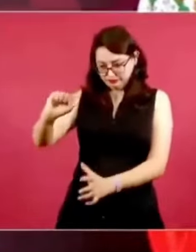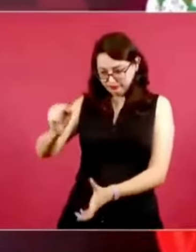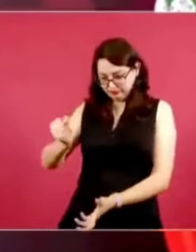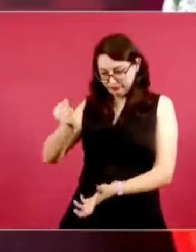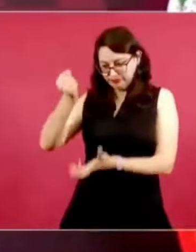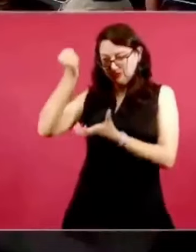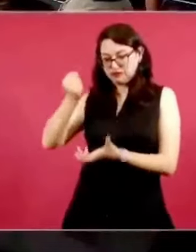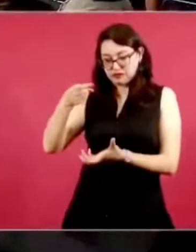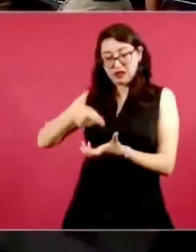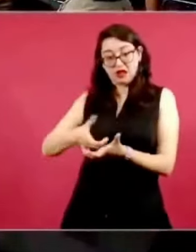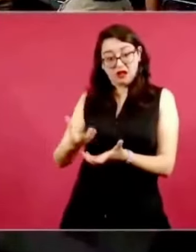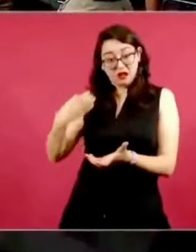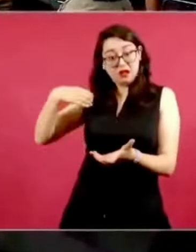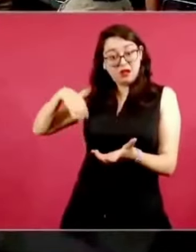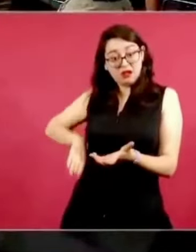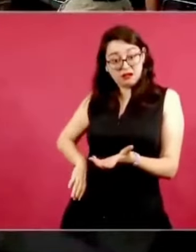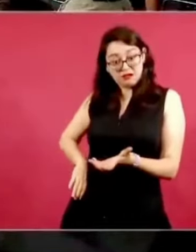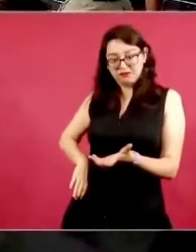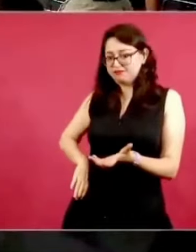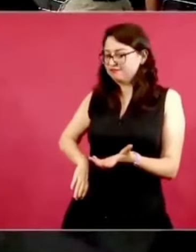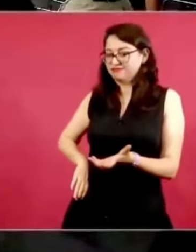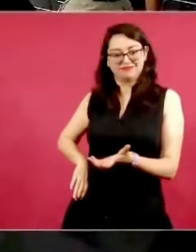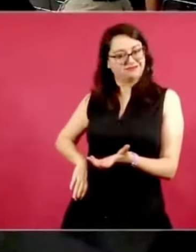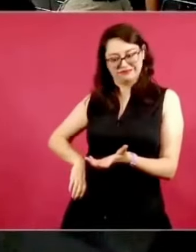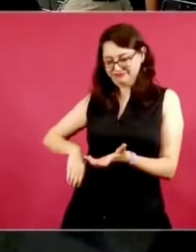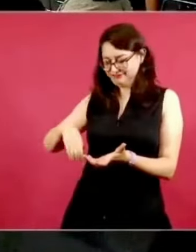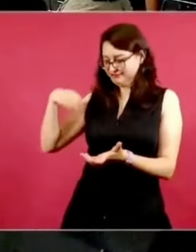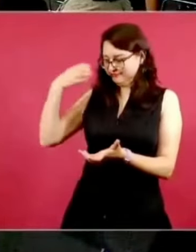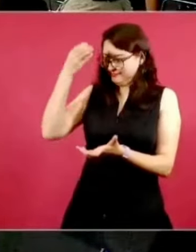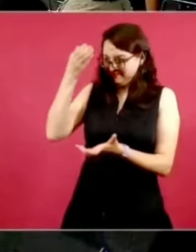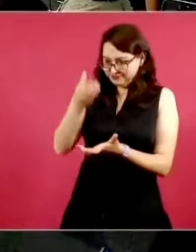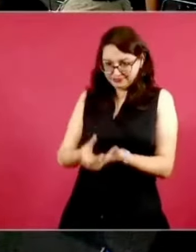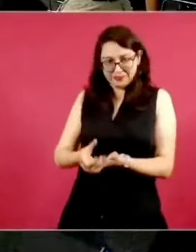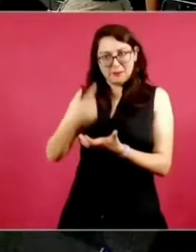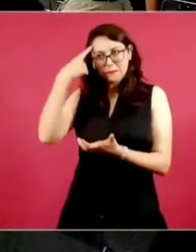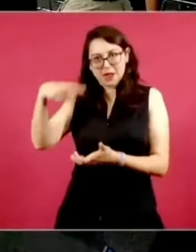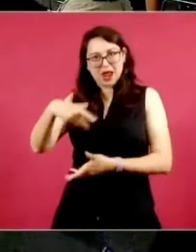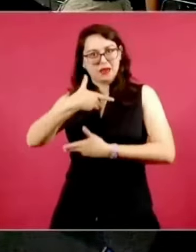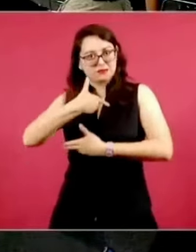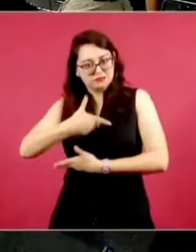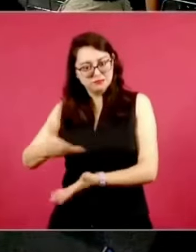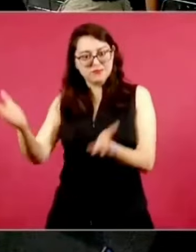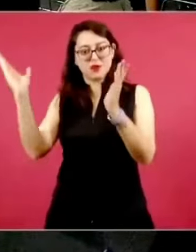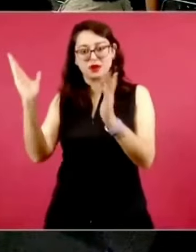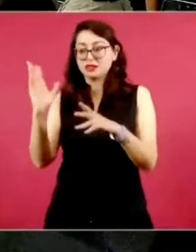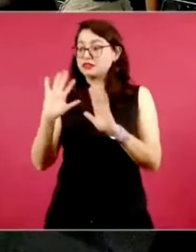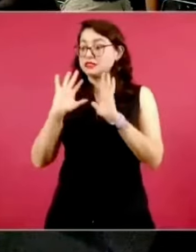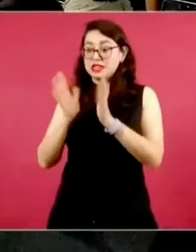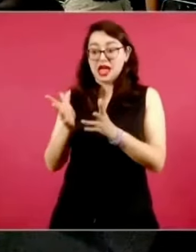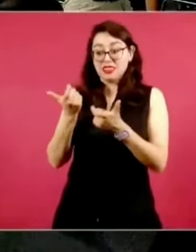aportan no va a parar a unas cuantas manos no se lo roban